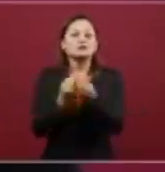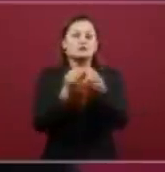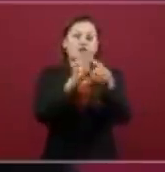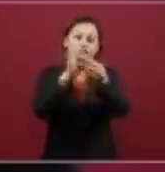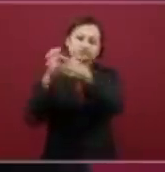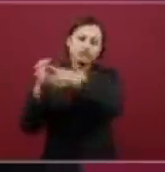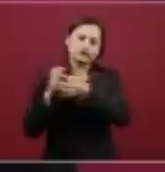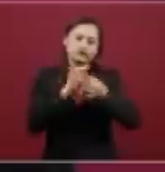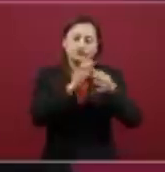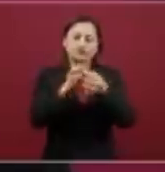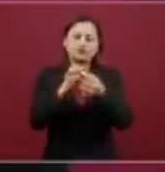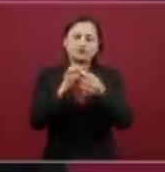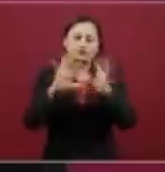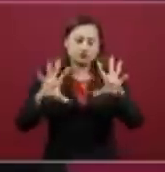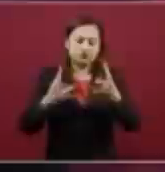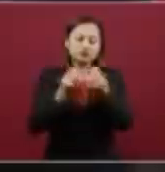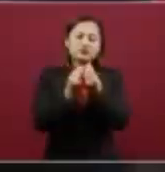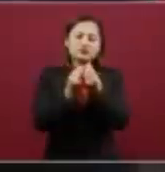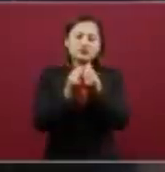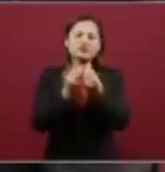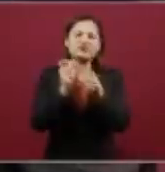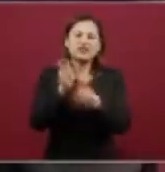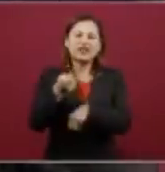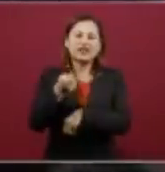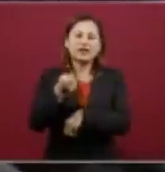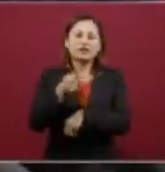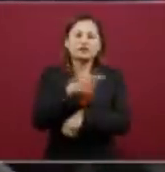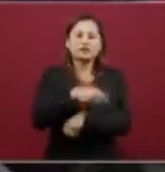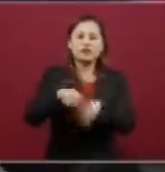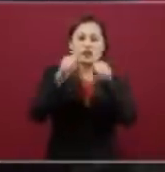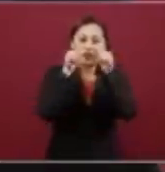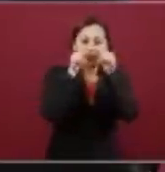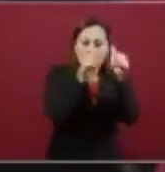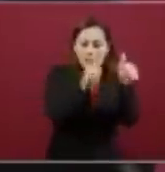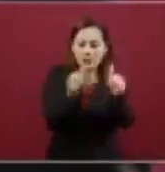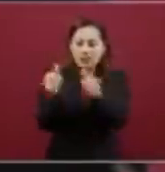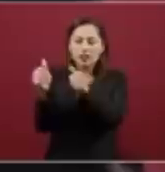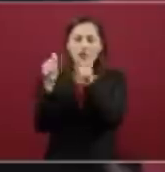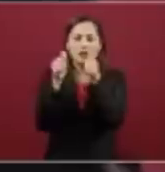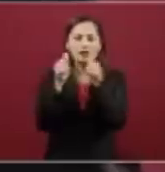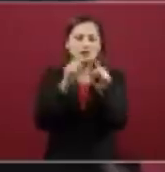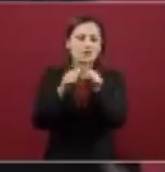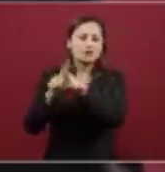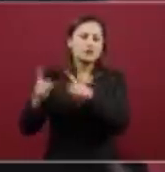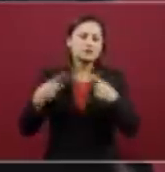garantice la atención médica en las 20,000